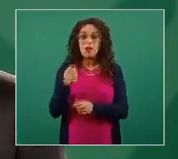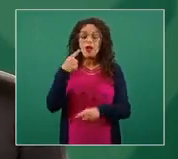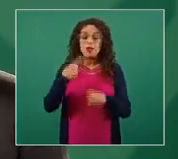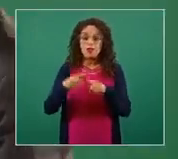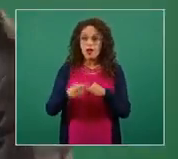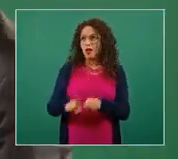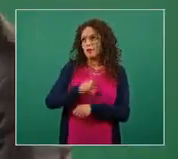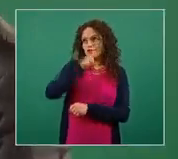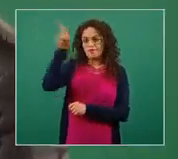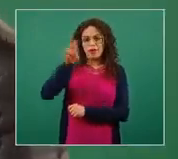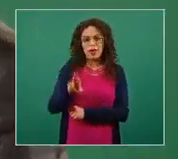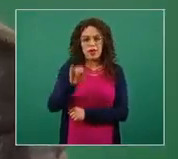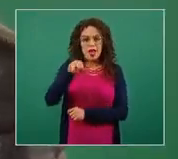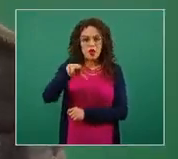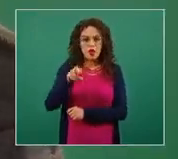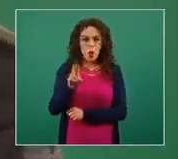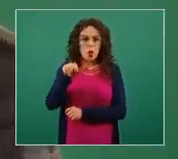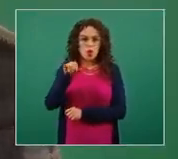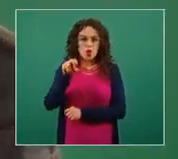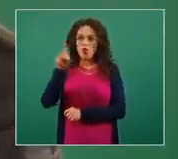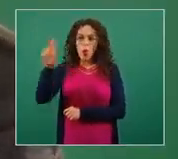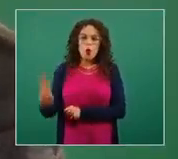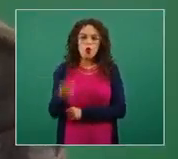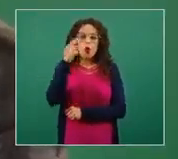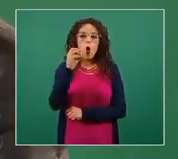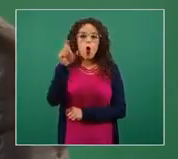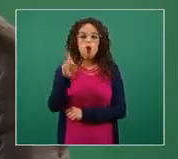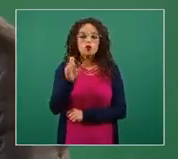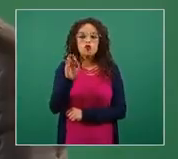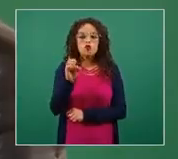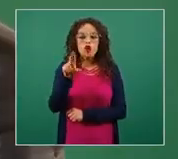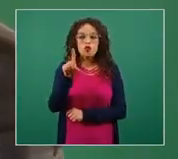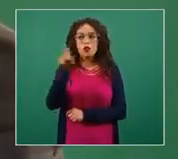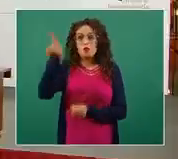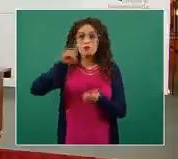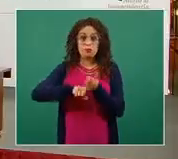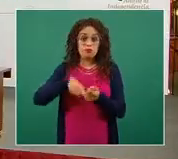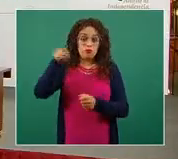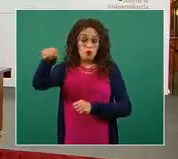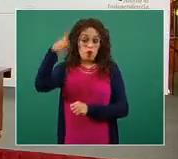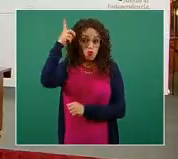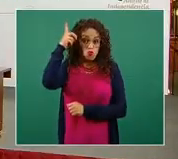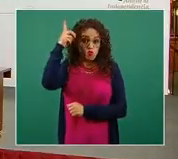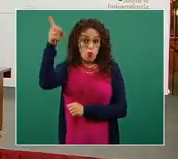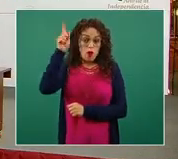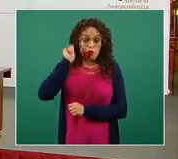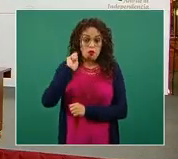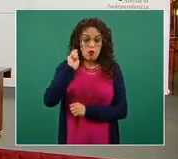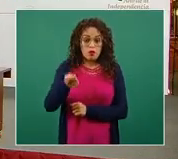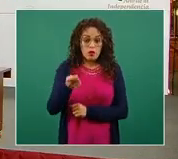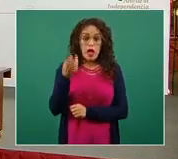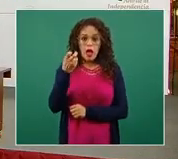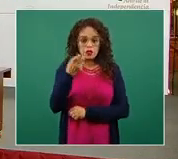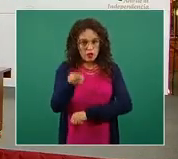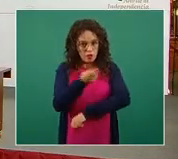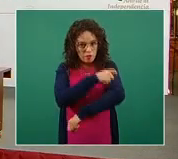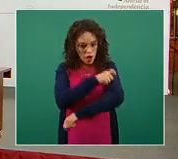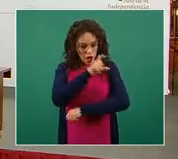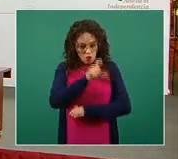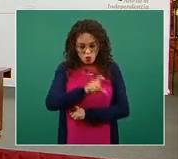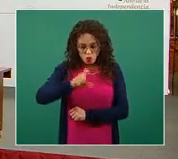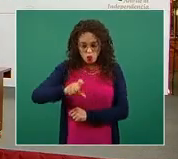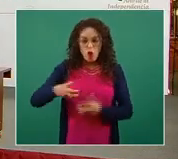Unido, donde está la Universidad de Oxford, que es la dueña de la propiedad intelectual de esta vacuna, junto